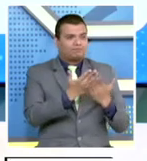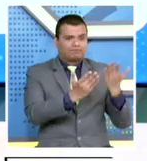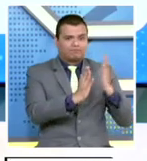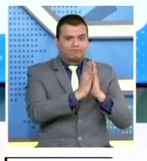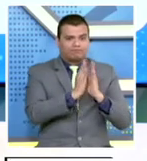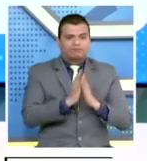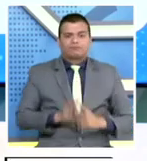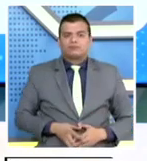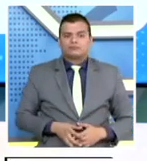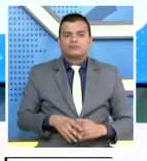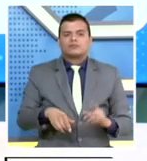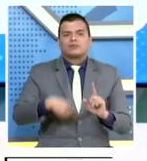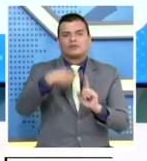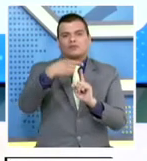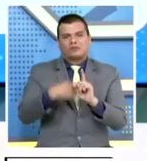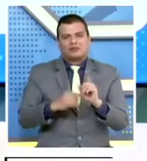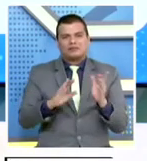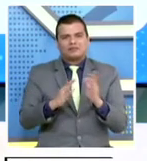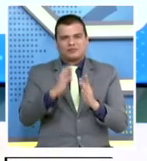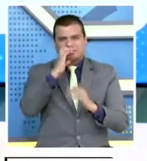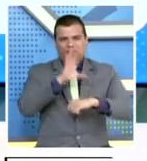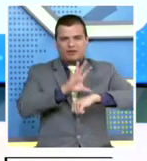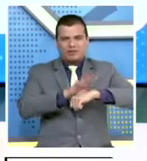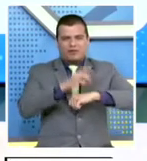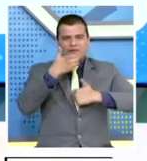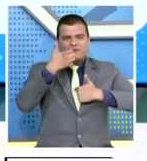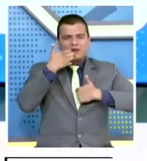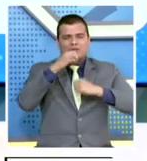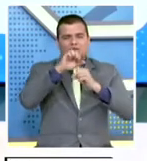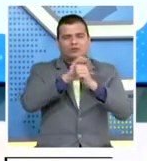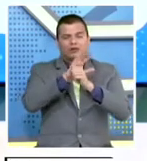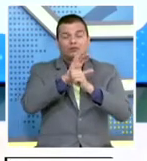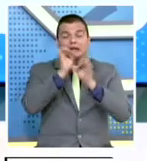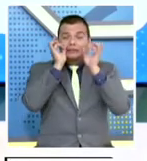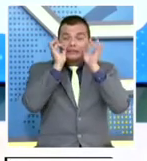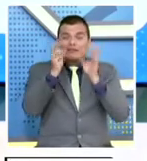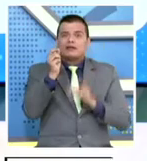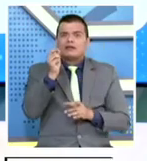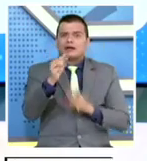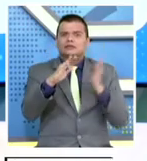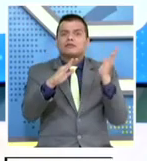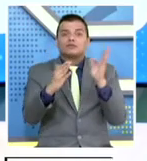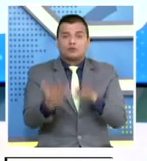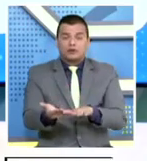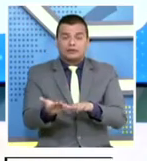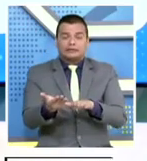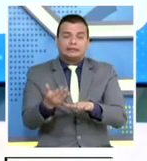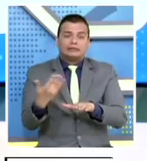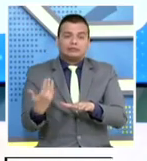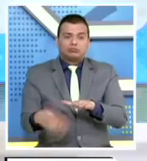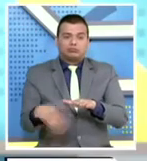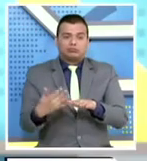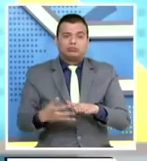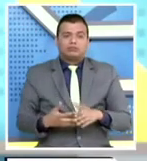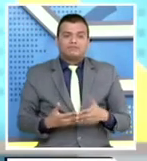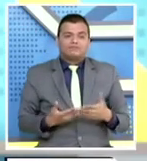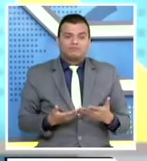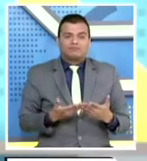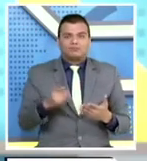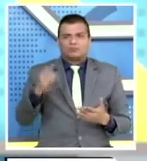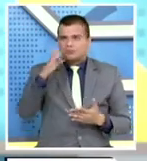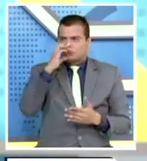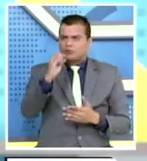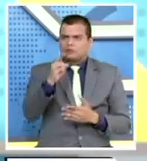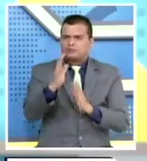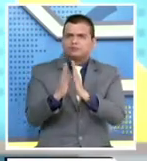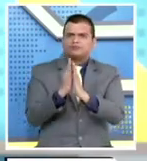Y cerca de un mes duró la angustia de la familia de un médico caleño que por poco pierde la batalla contra el COVID-19. Carlos Aponte,